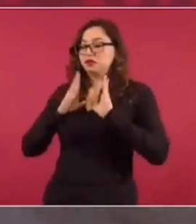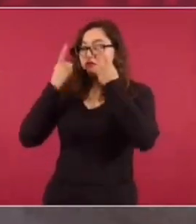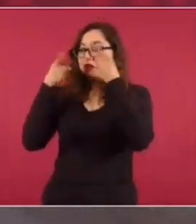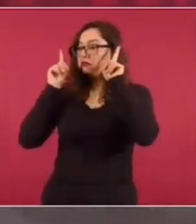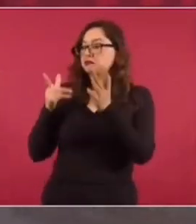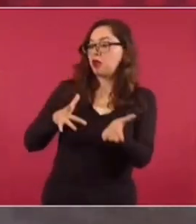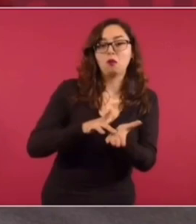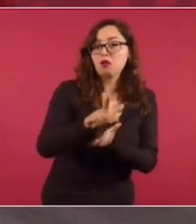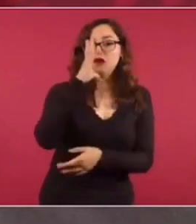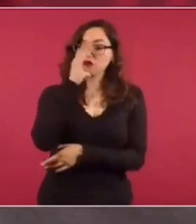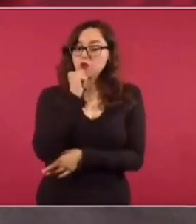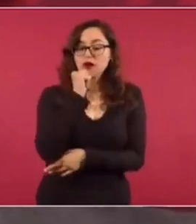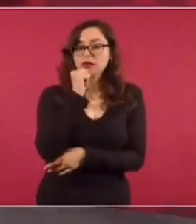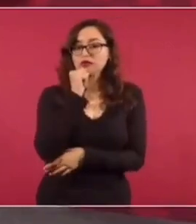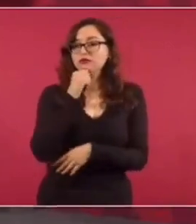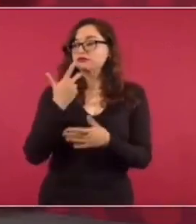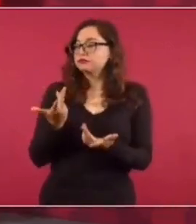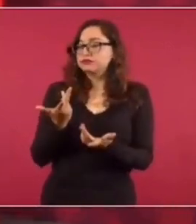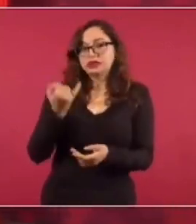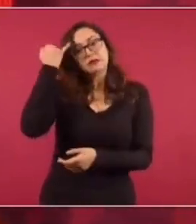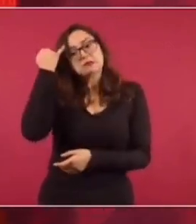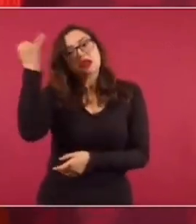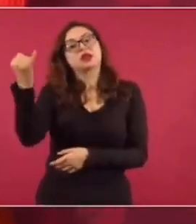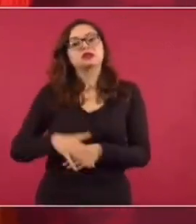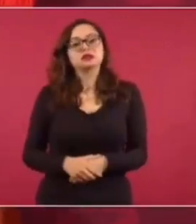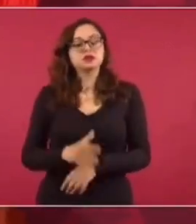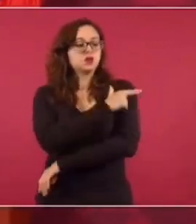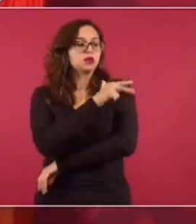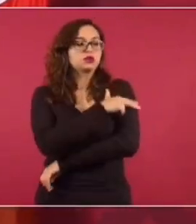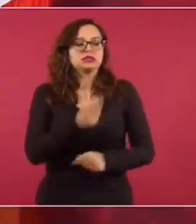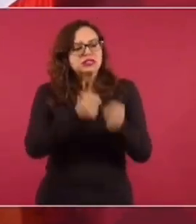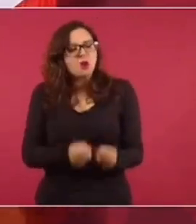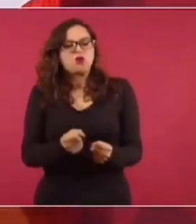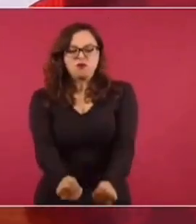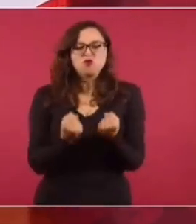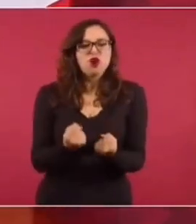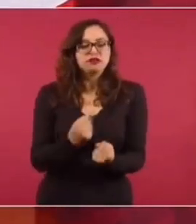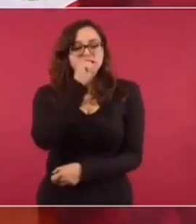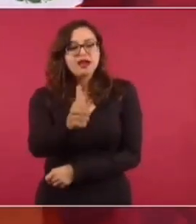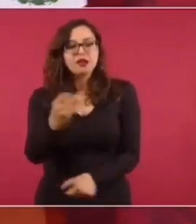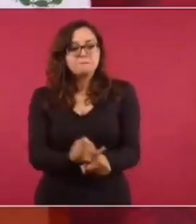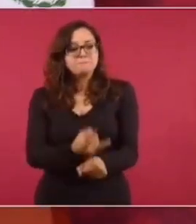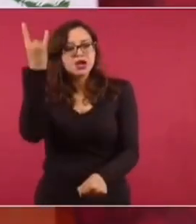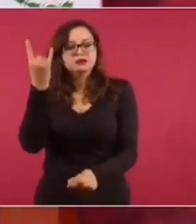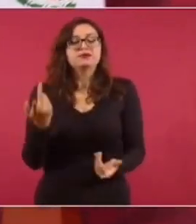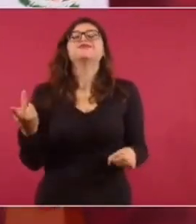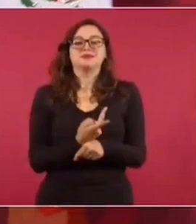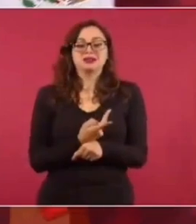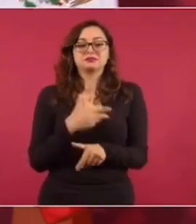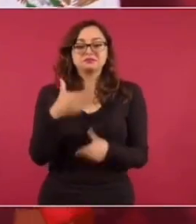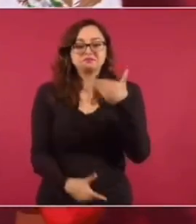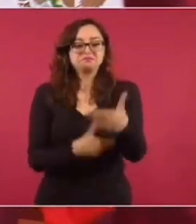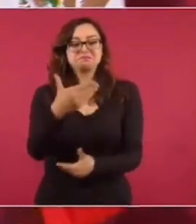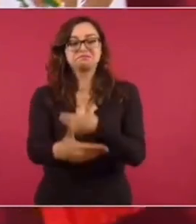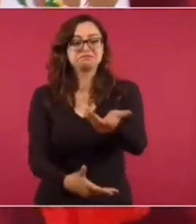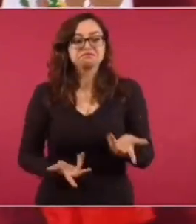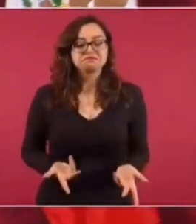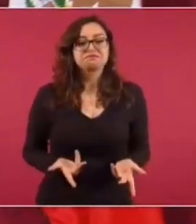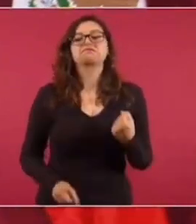apoyo del Ejército, de la Marina, si la Guardia Nacional no se consolida, pues entonces sí